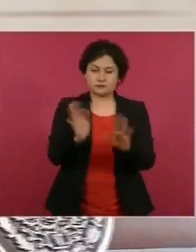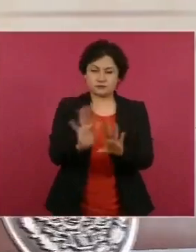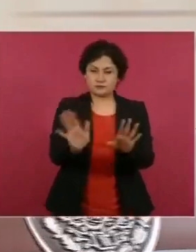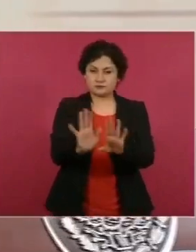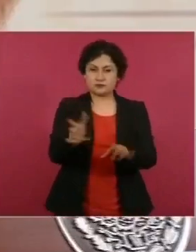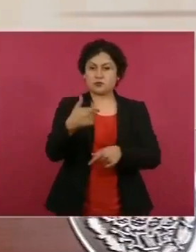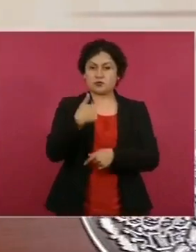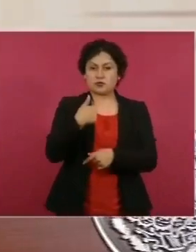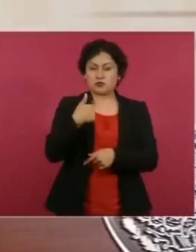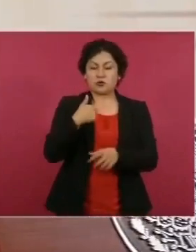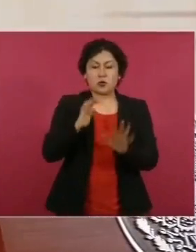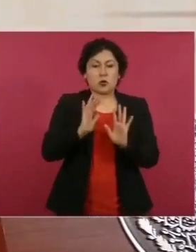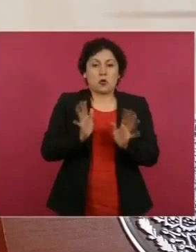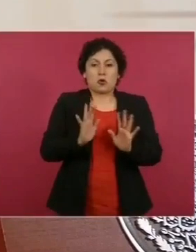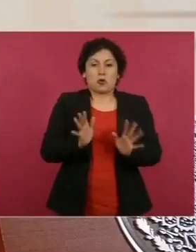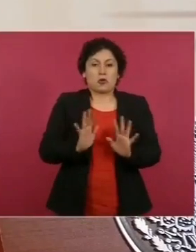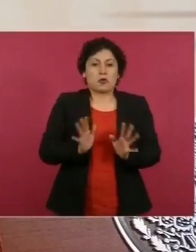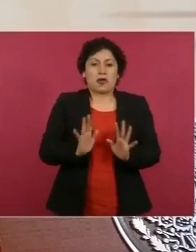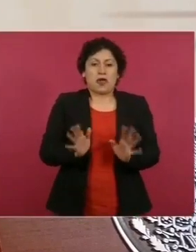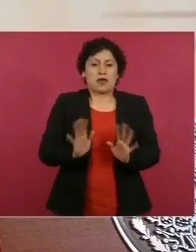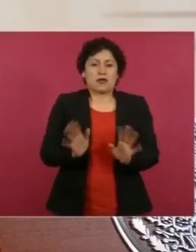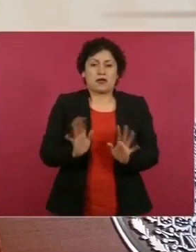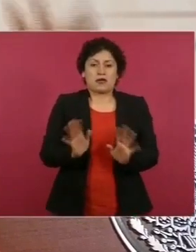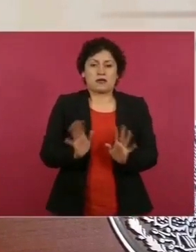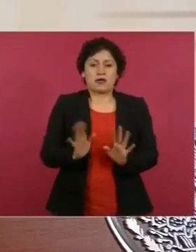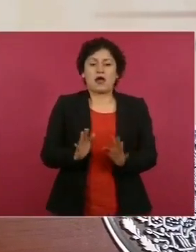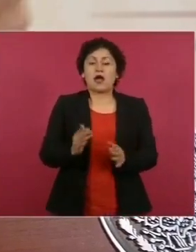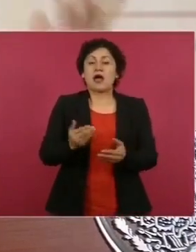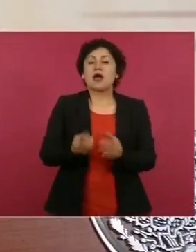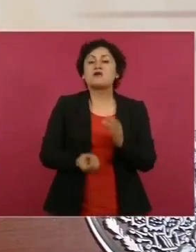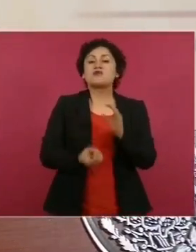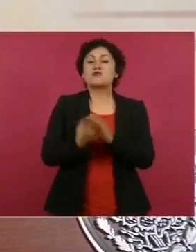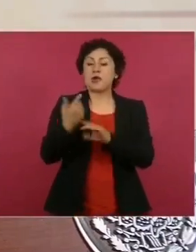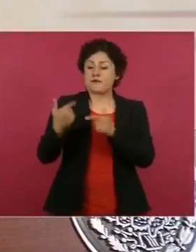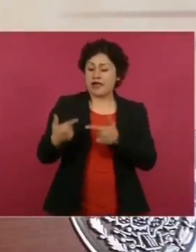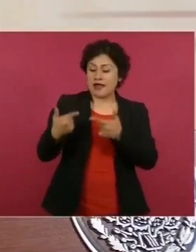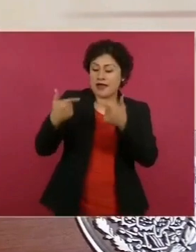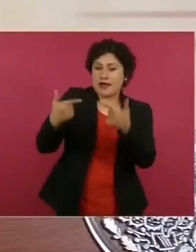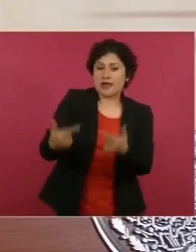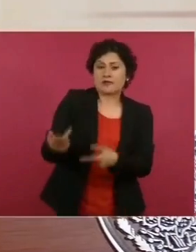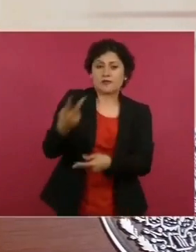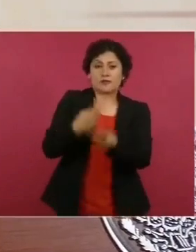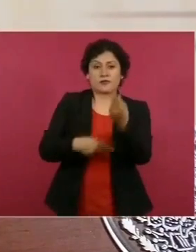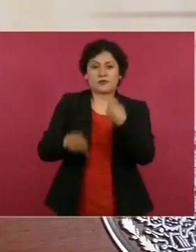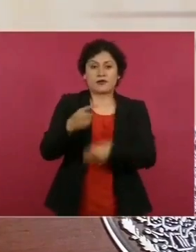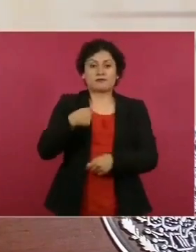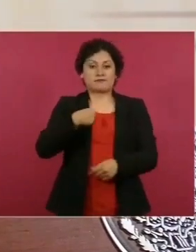Ya viene el relevo generacional. Estoy contento también por eso,